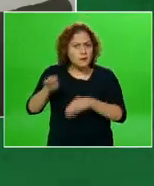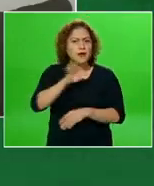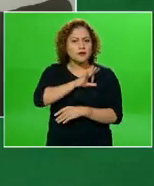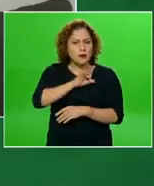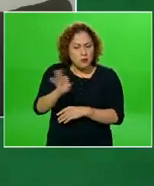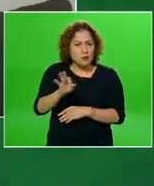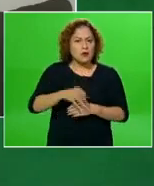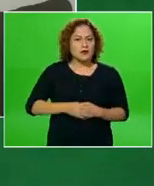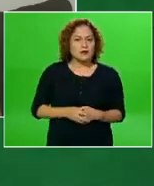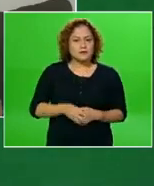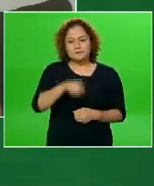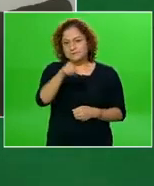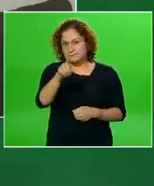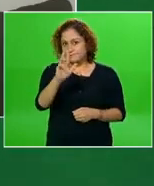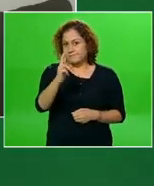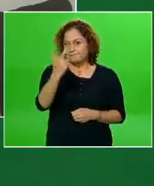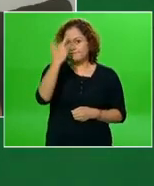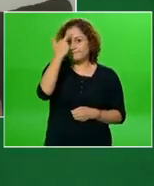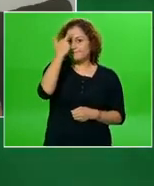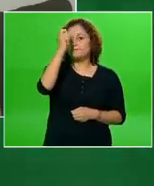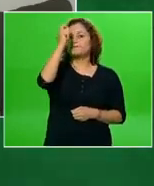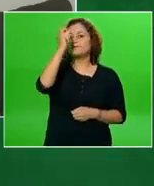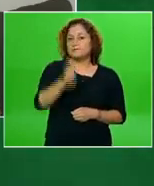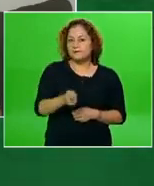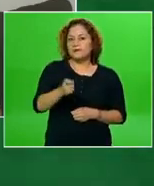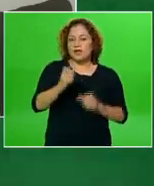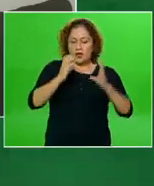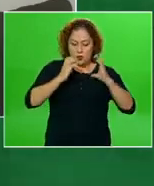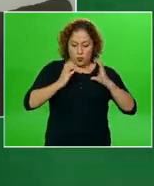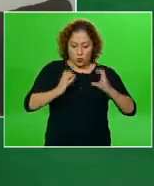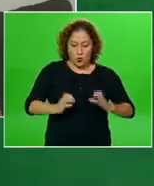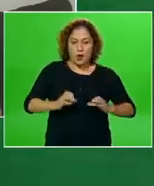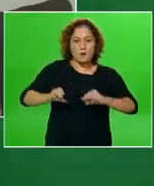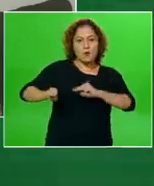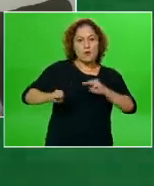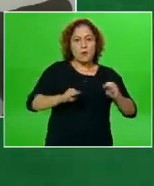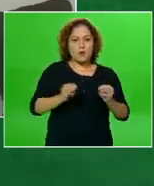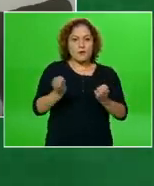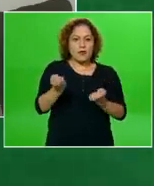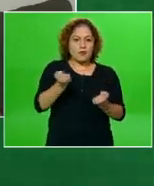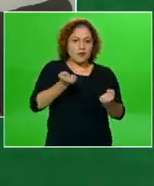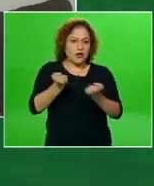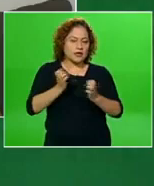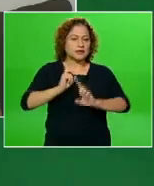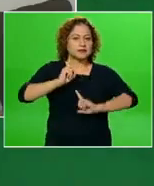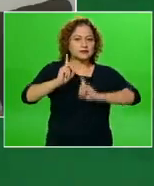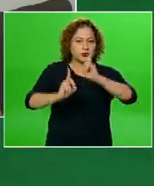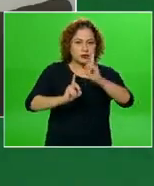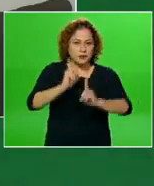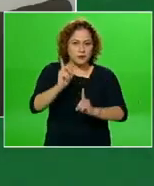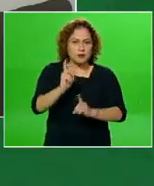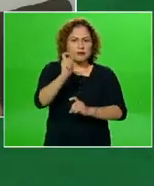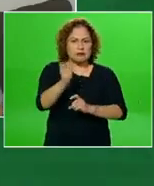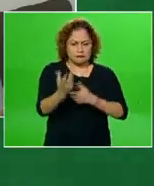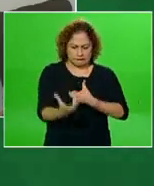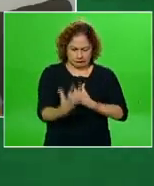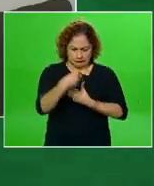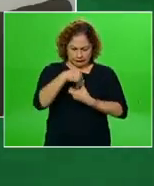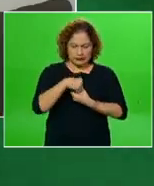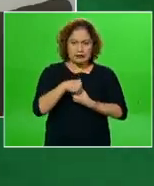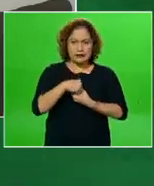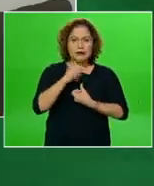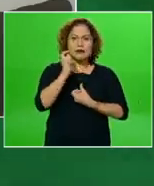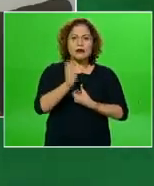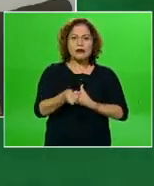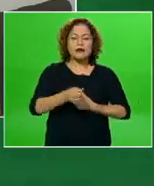recordemos verdad que la actividad física el ejercicio del deporte viene siendo una de